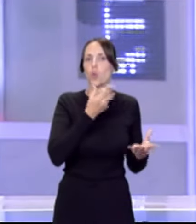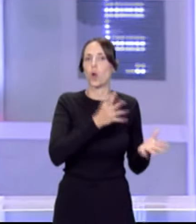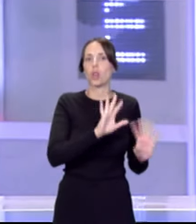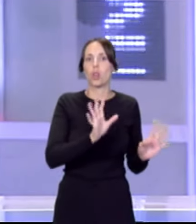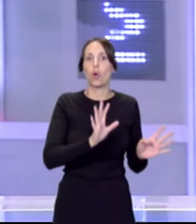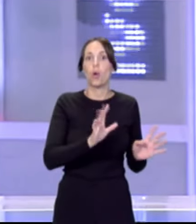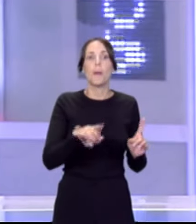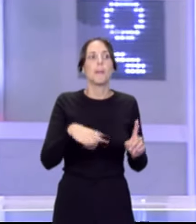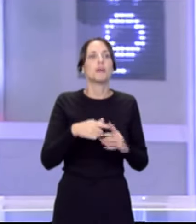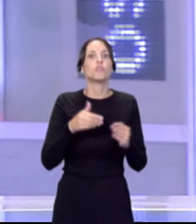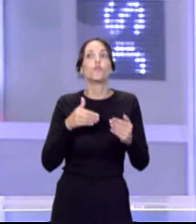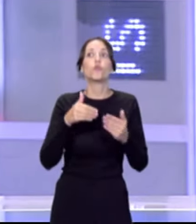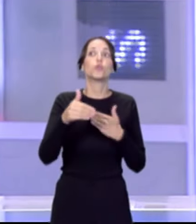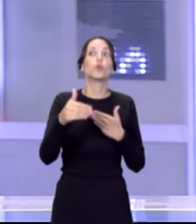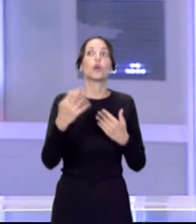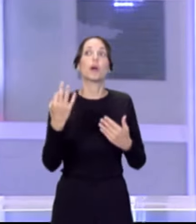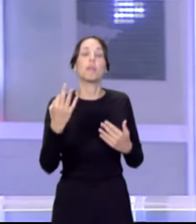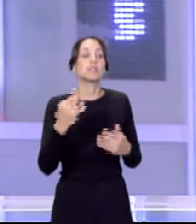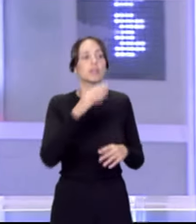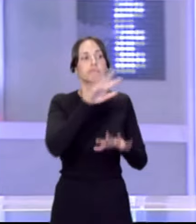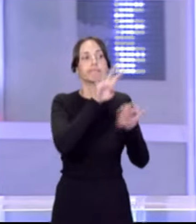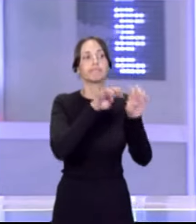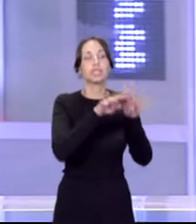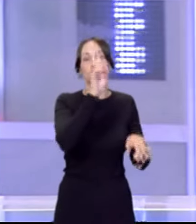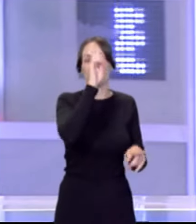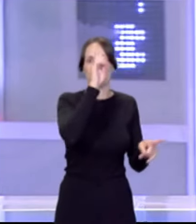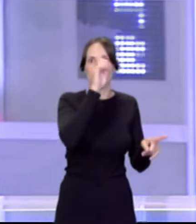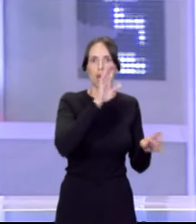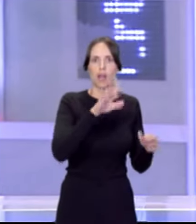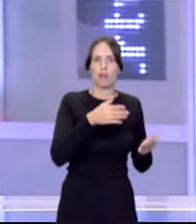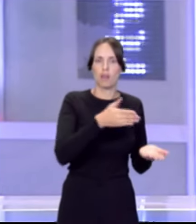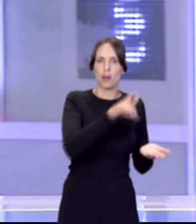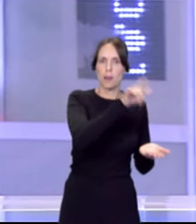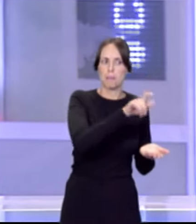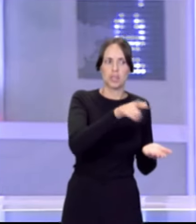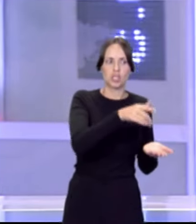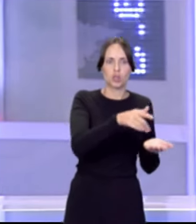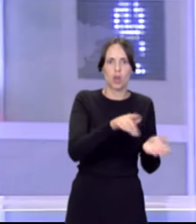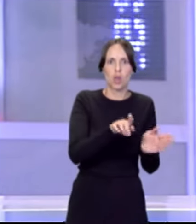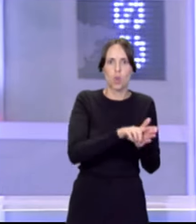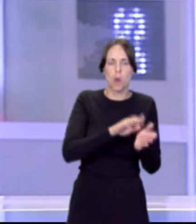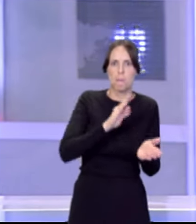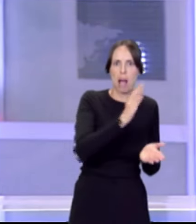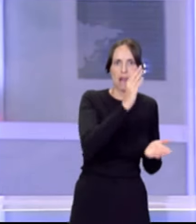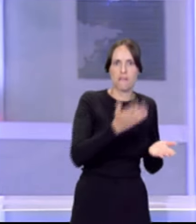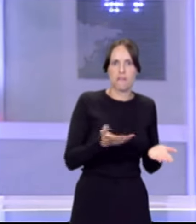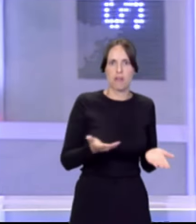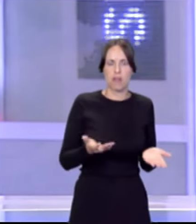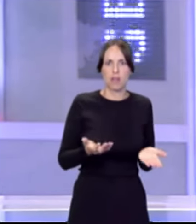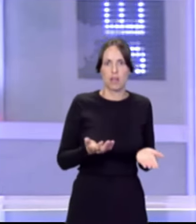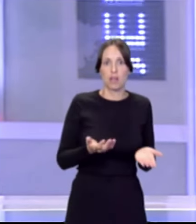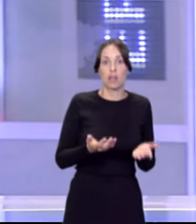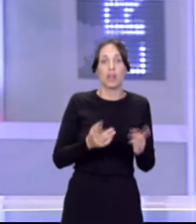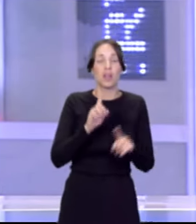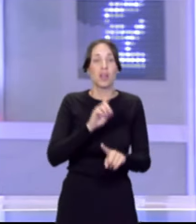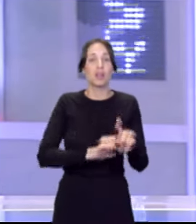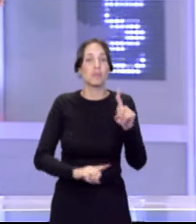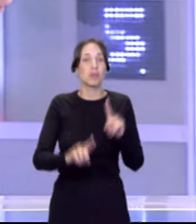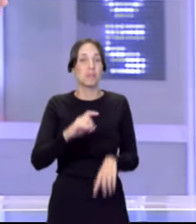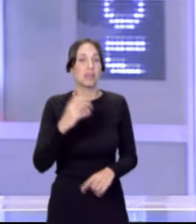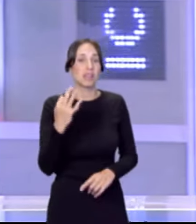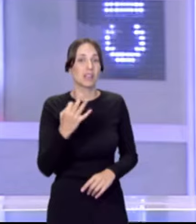a corto plazo. Y esa incertidumbre también juega una mala pasada a estas personas que están llegando a la isla. Y el problema es que